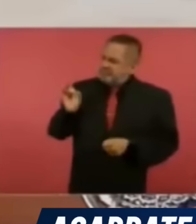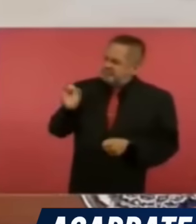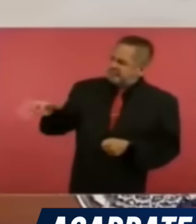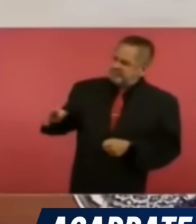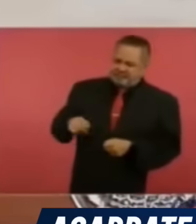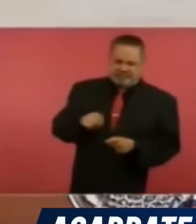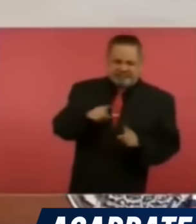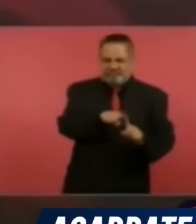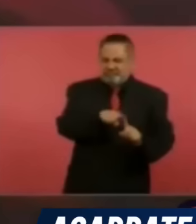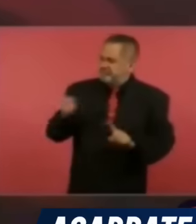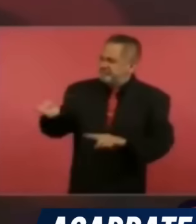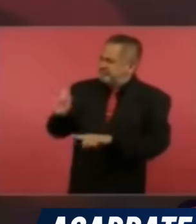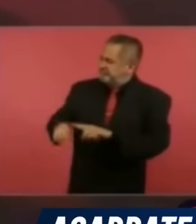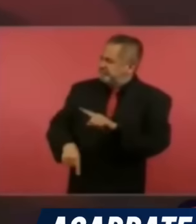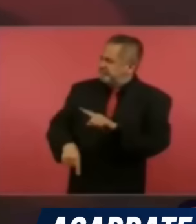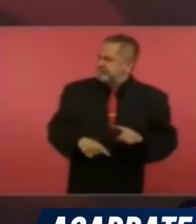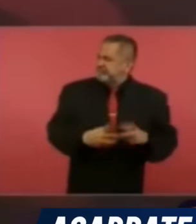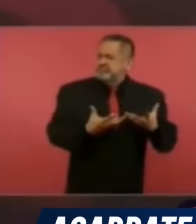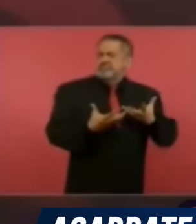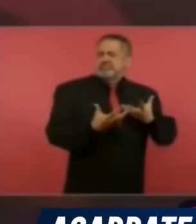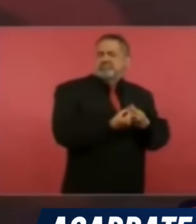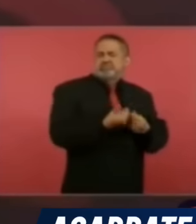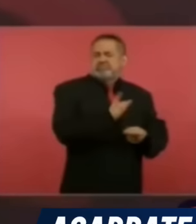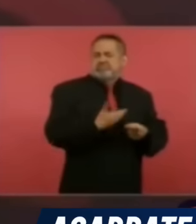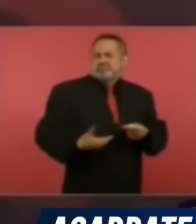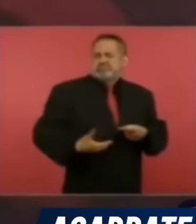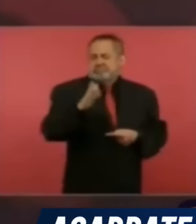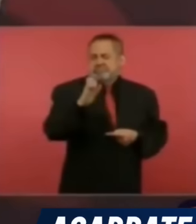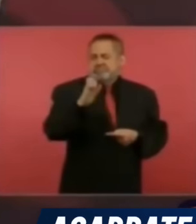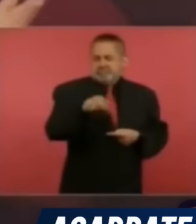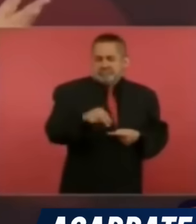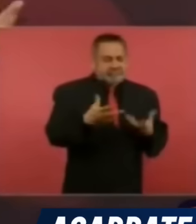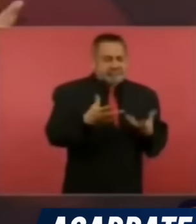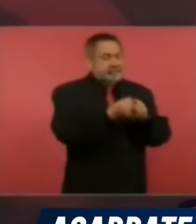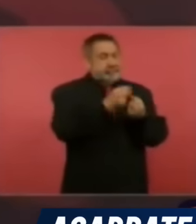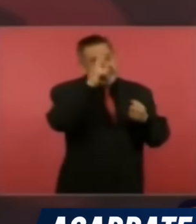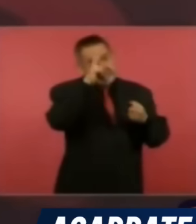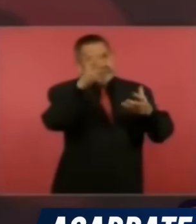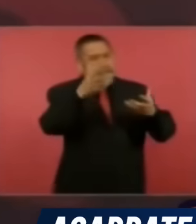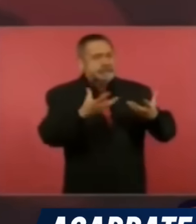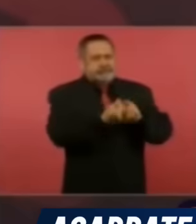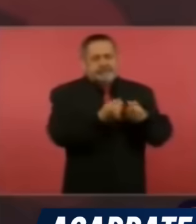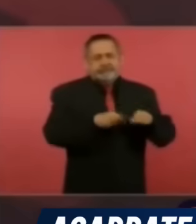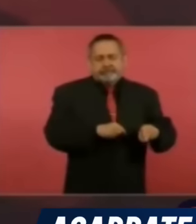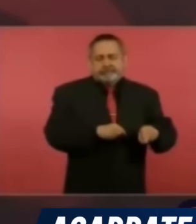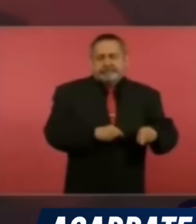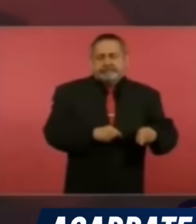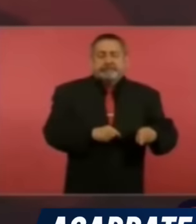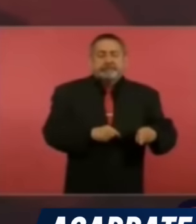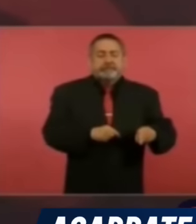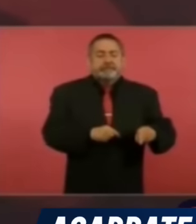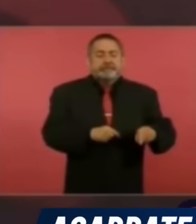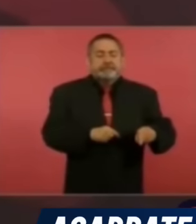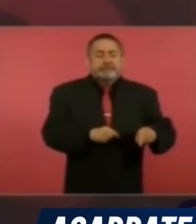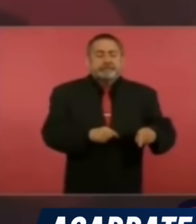engallados Muy empoderados les enseñan los dueños de México